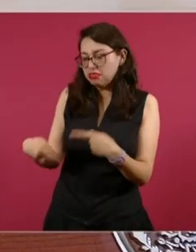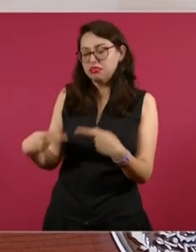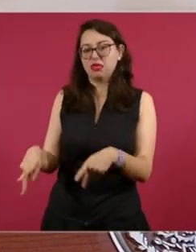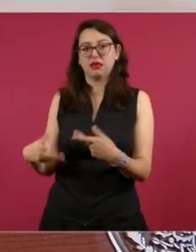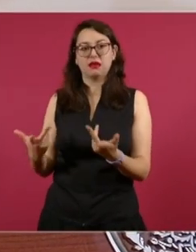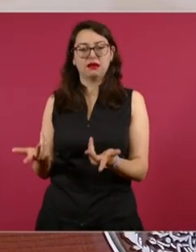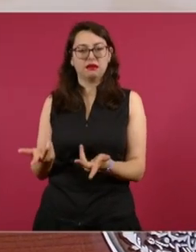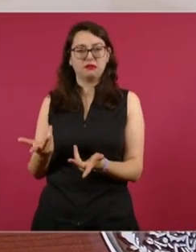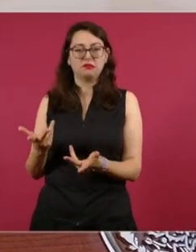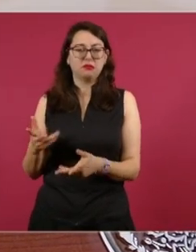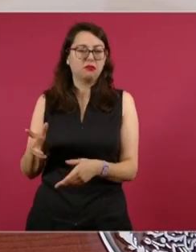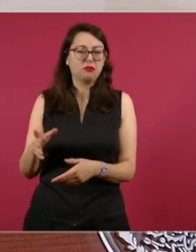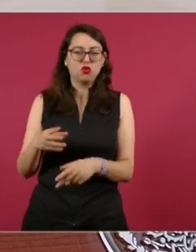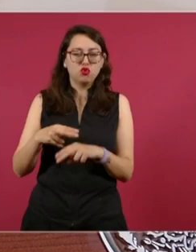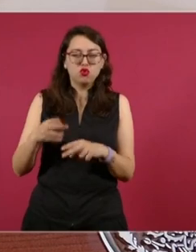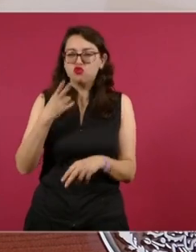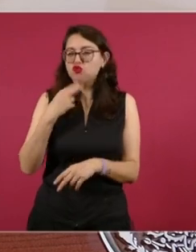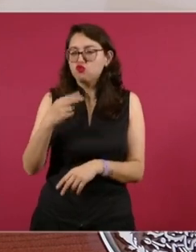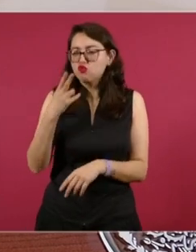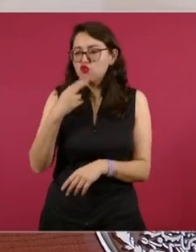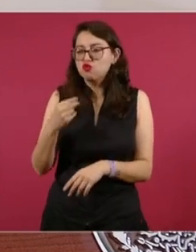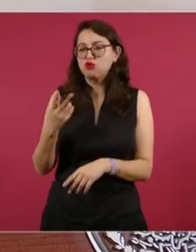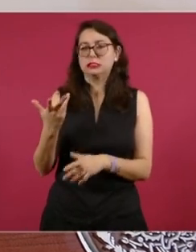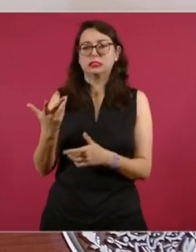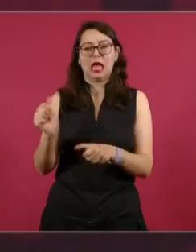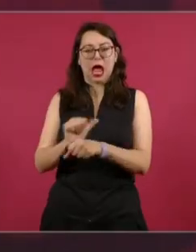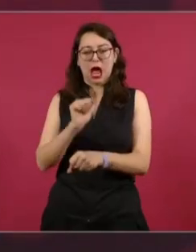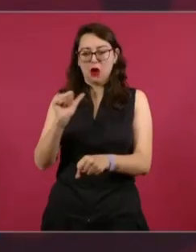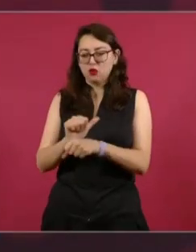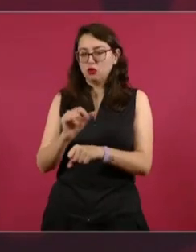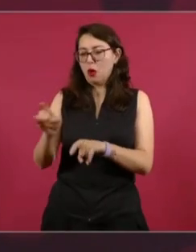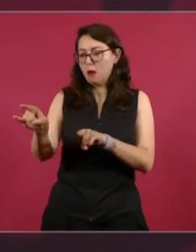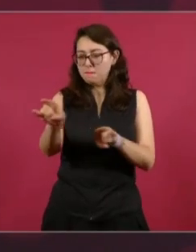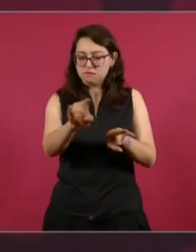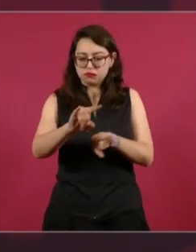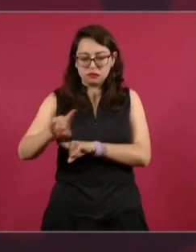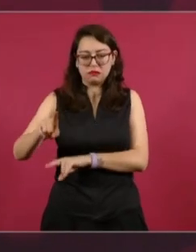que acomodan los carros, los bienes, viene,